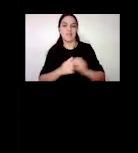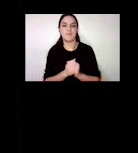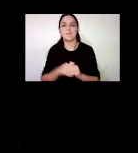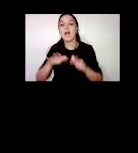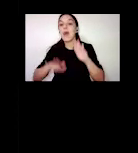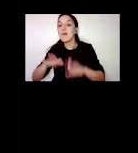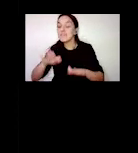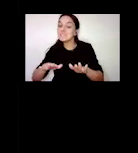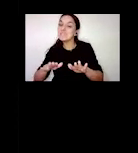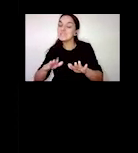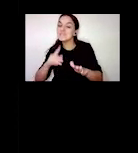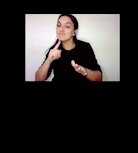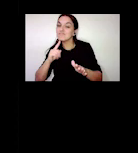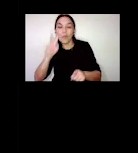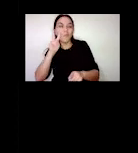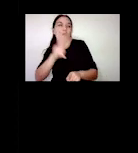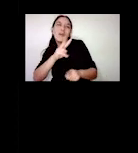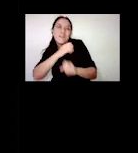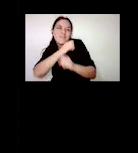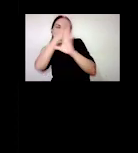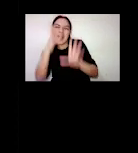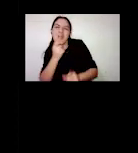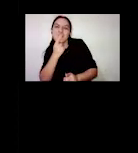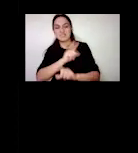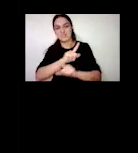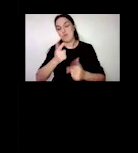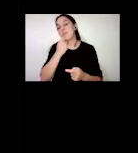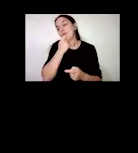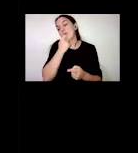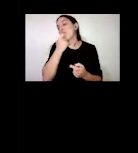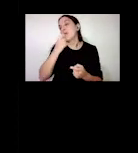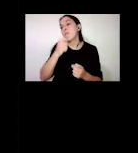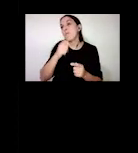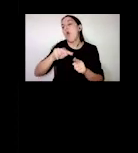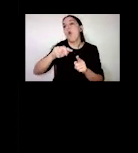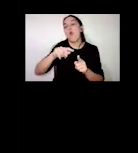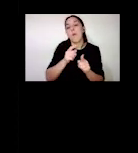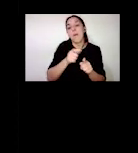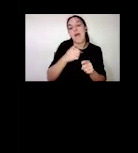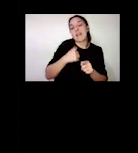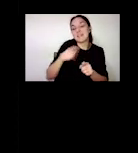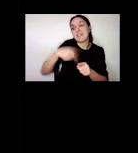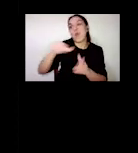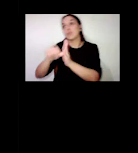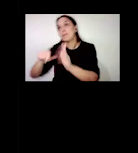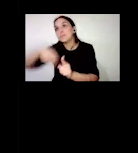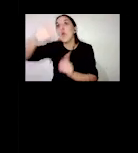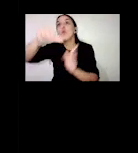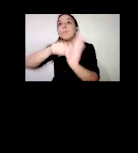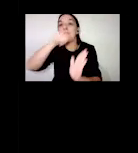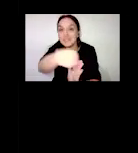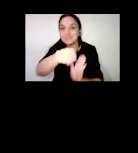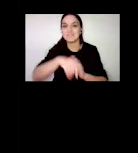puede determinar de manera tan cierta. ¿Por qué? Porque van a un tercer país. Entonces, muchas veces pasan la misma cantidad de días